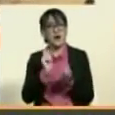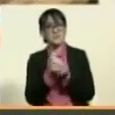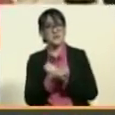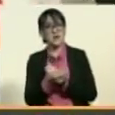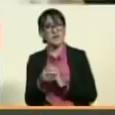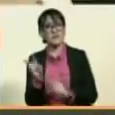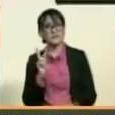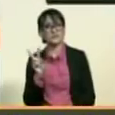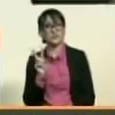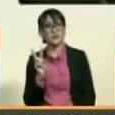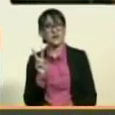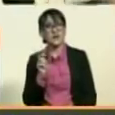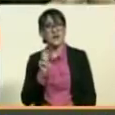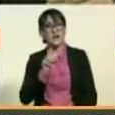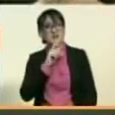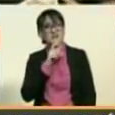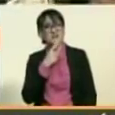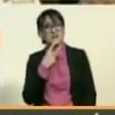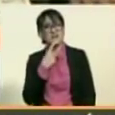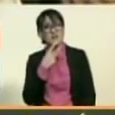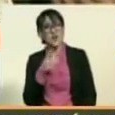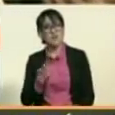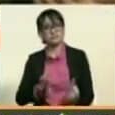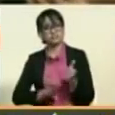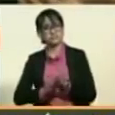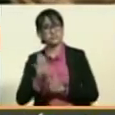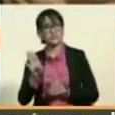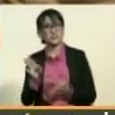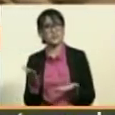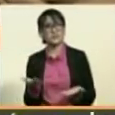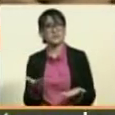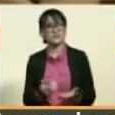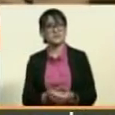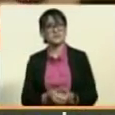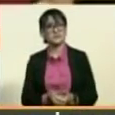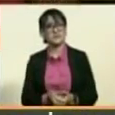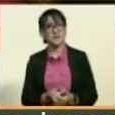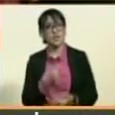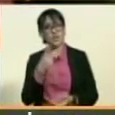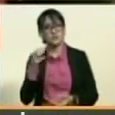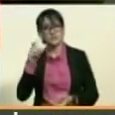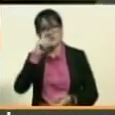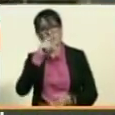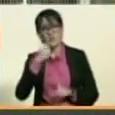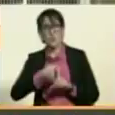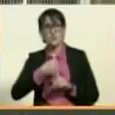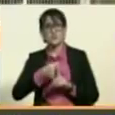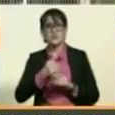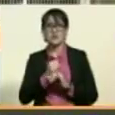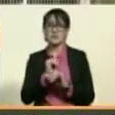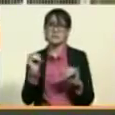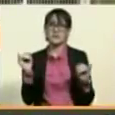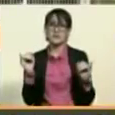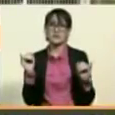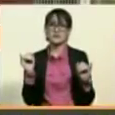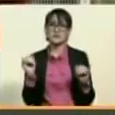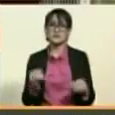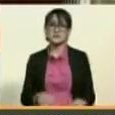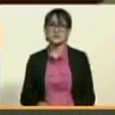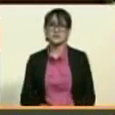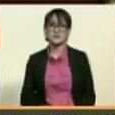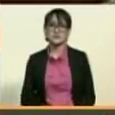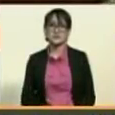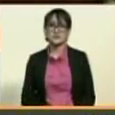colonia. ¿Quién dijo que una colonia prospera? Y 200 años de lucha por la independencia, entonces,